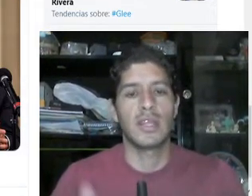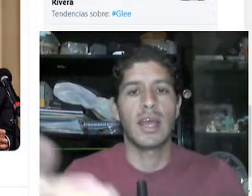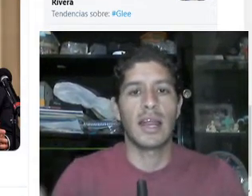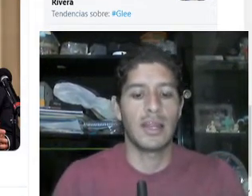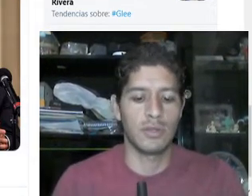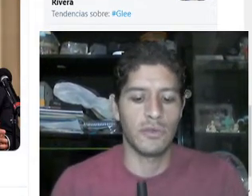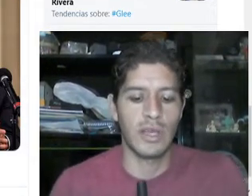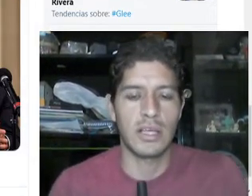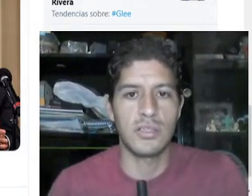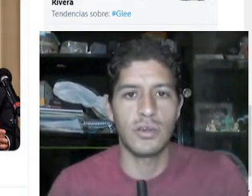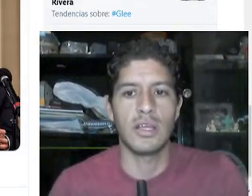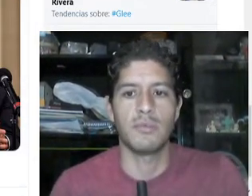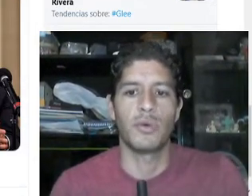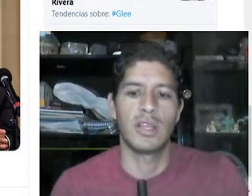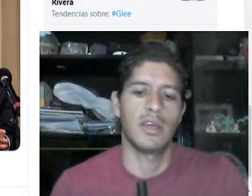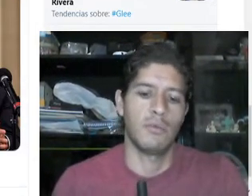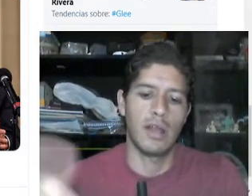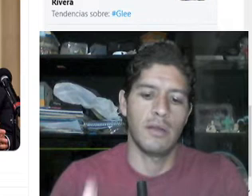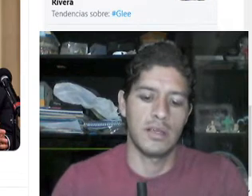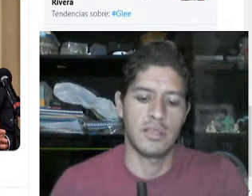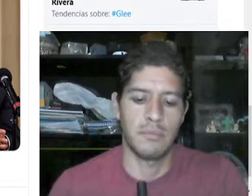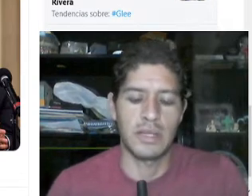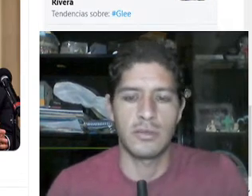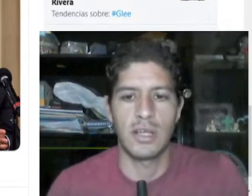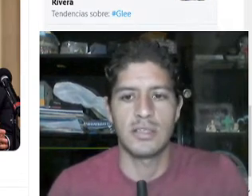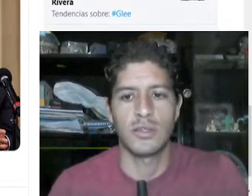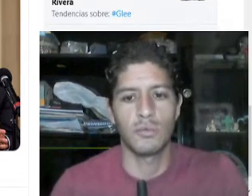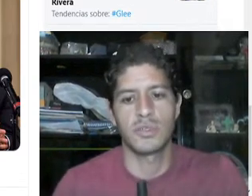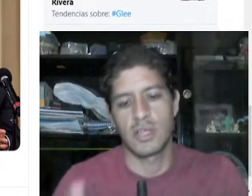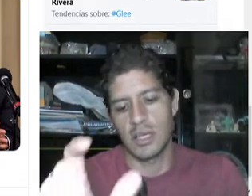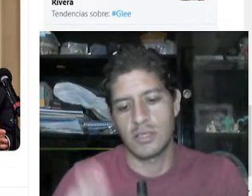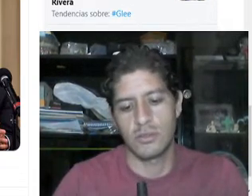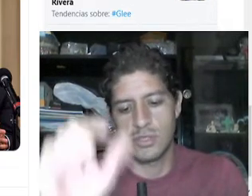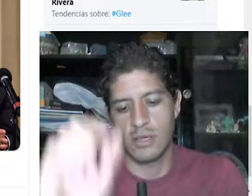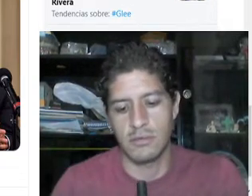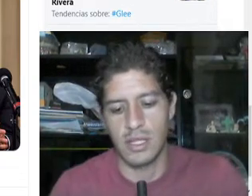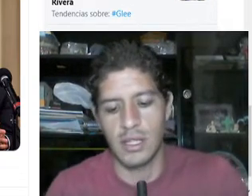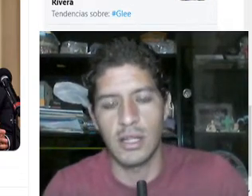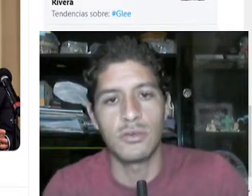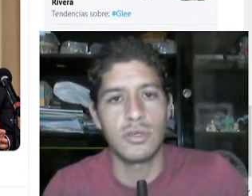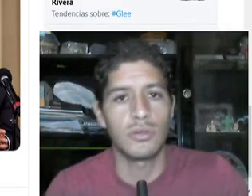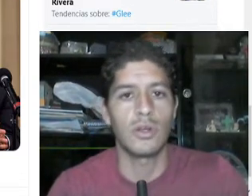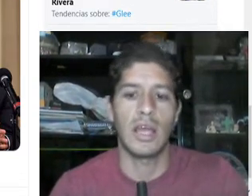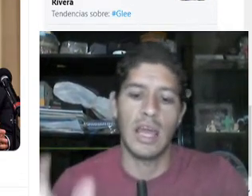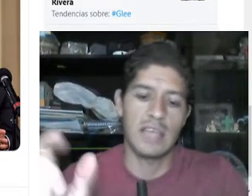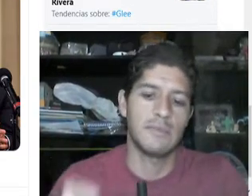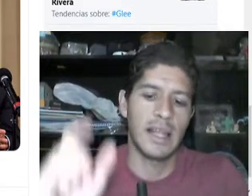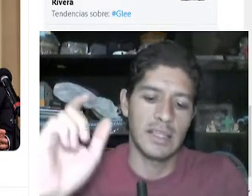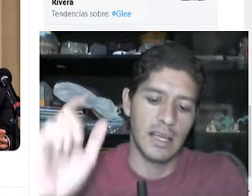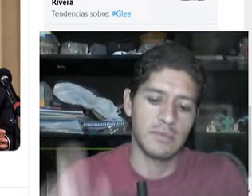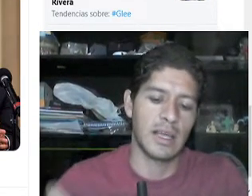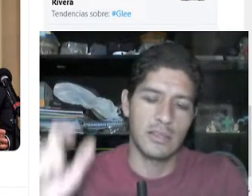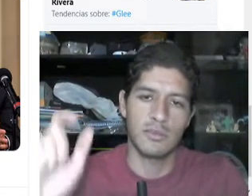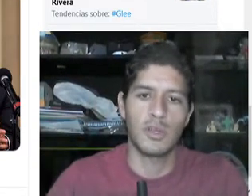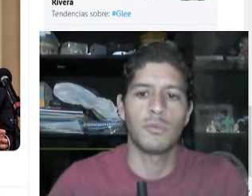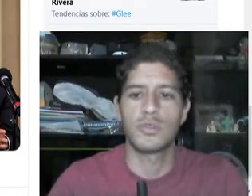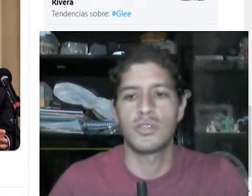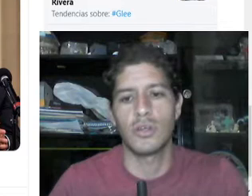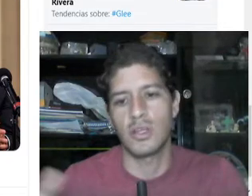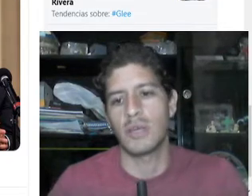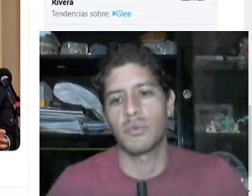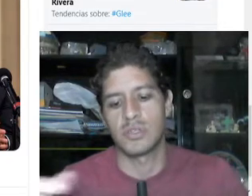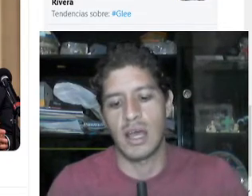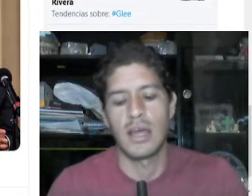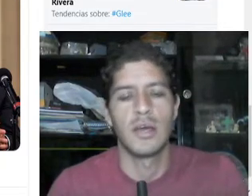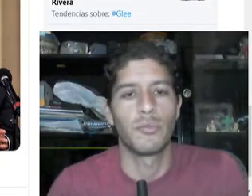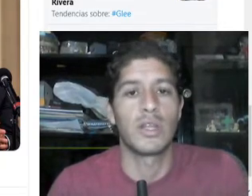le puede llegar la notificación y puede igual esta persona decir, no, pues que esto sí tiene derechos de autor, es mi letra, es mi canción, es mi